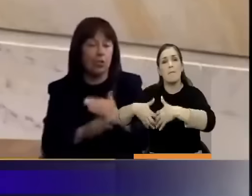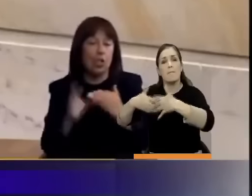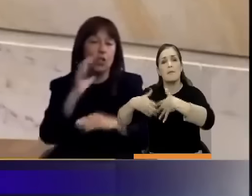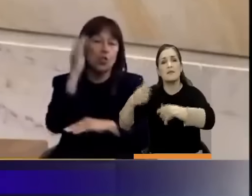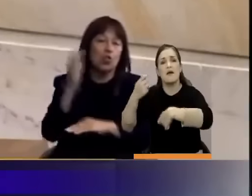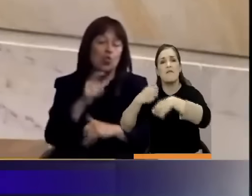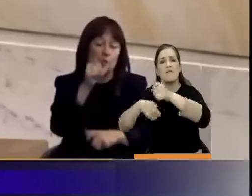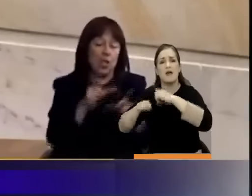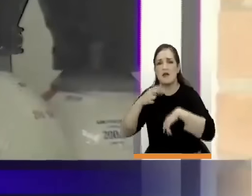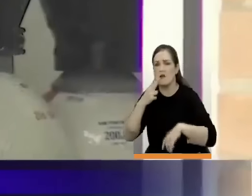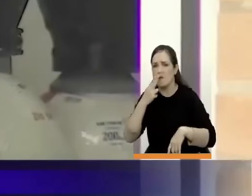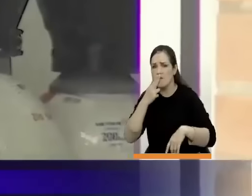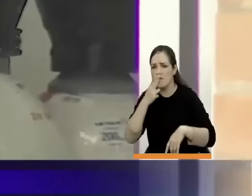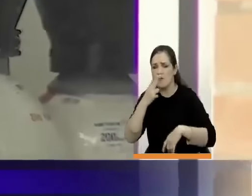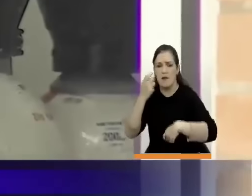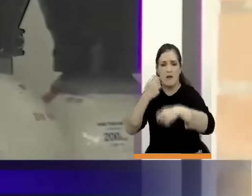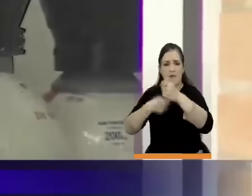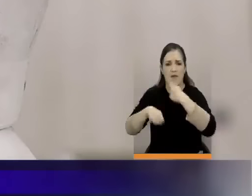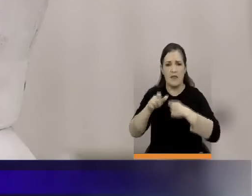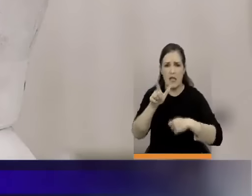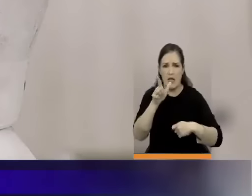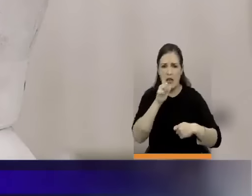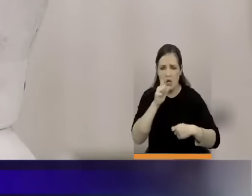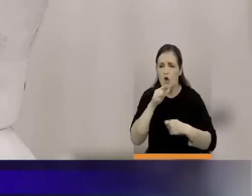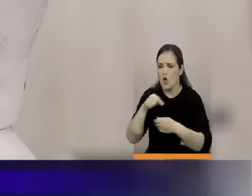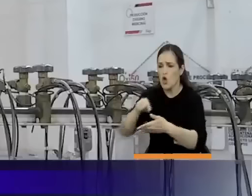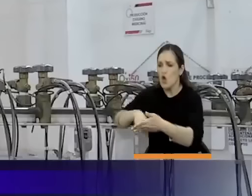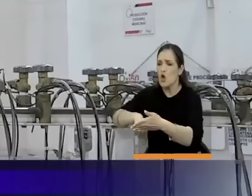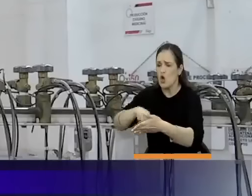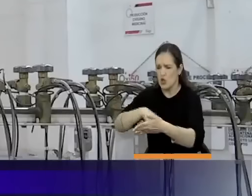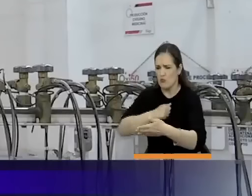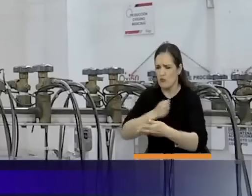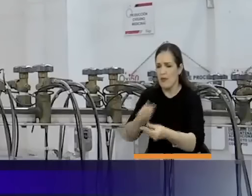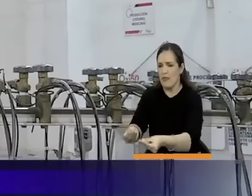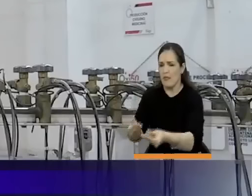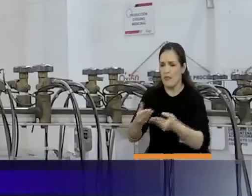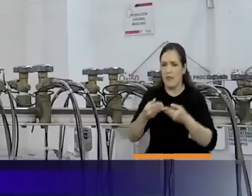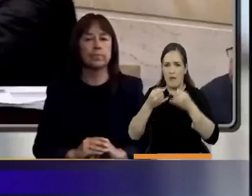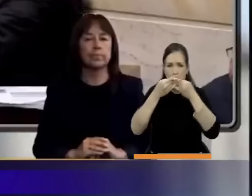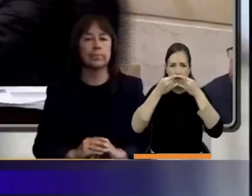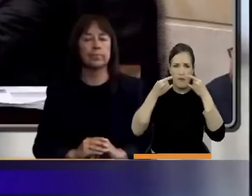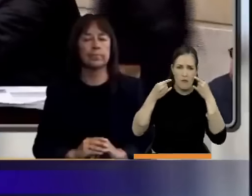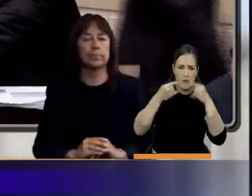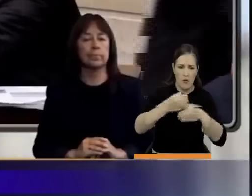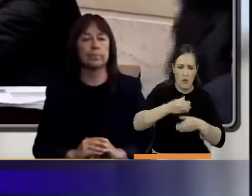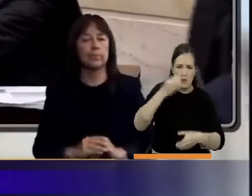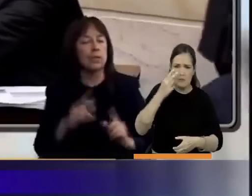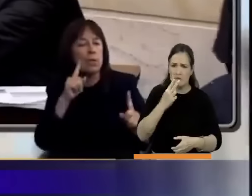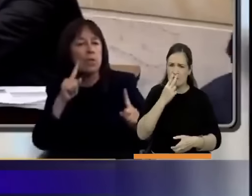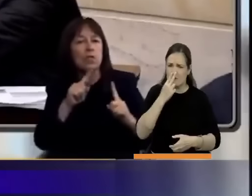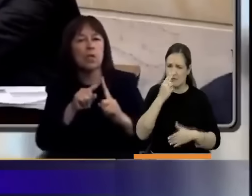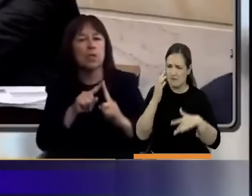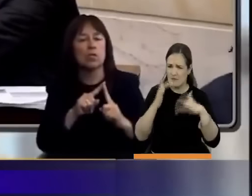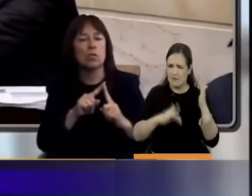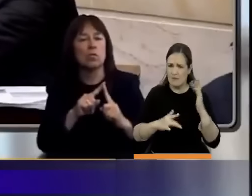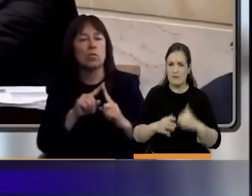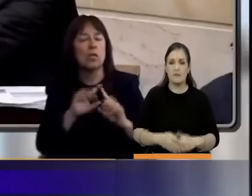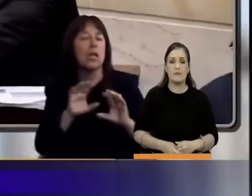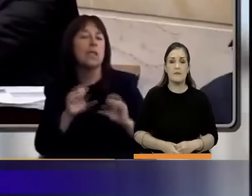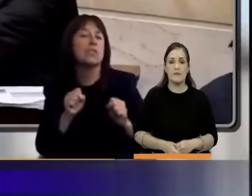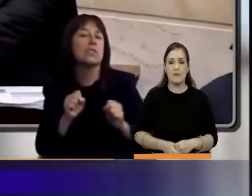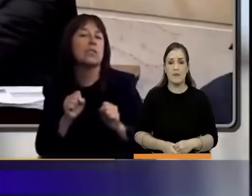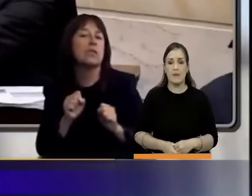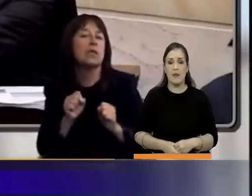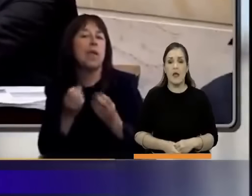de tabaco y bebidas alcohólicas para la adquisición de insumos médicos esenciales. El objeto fue la adquisición de